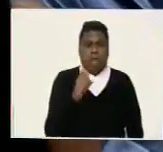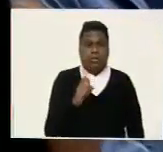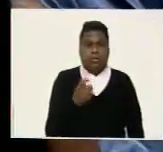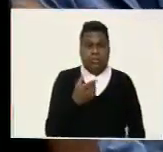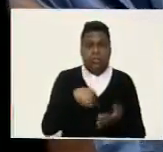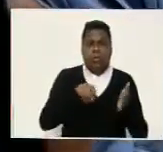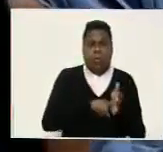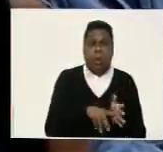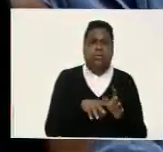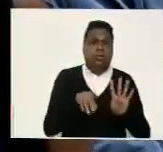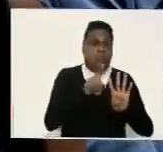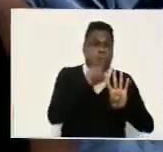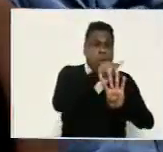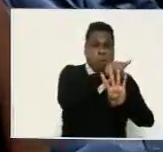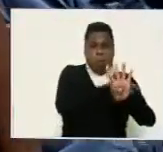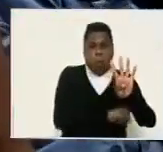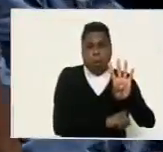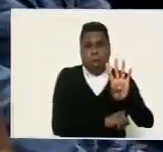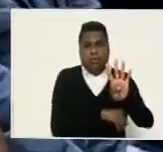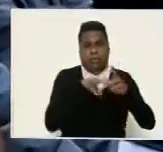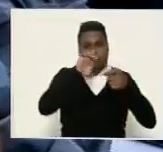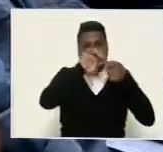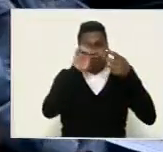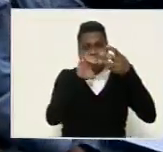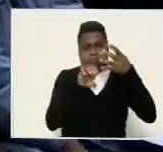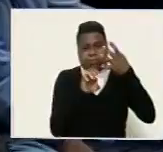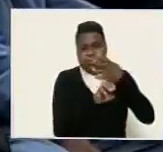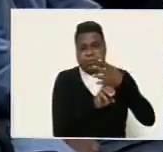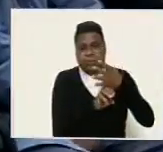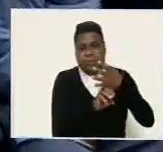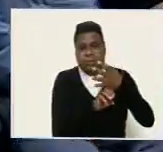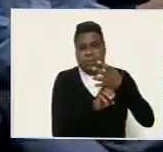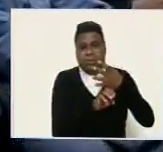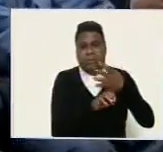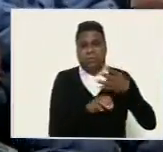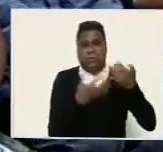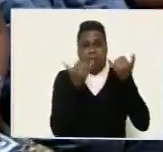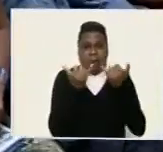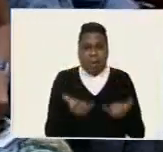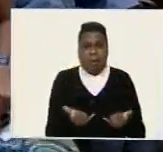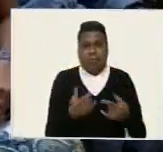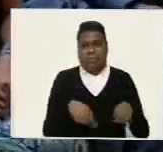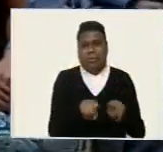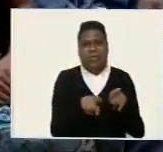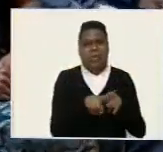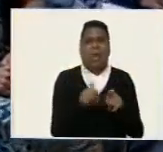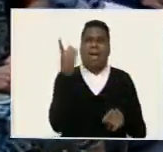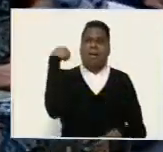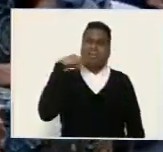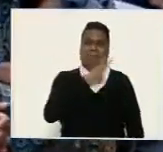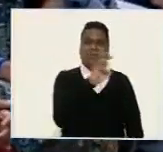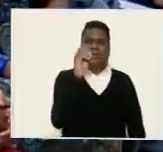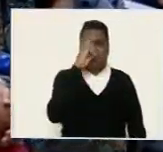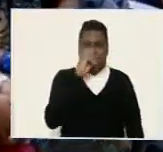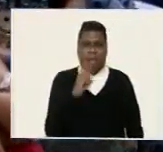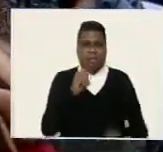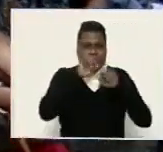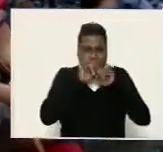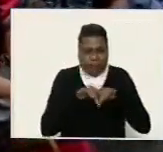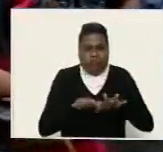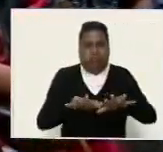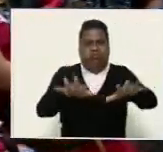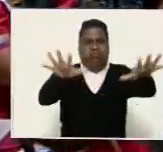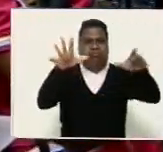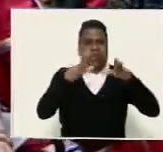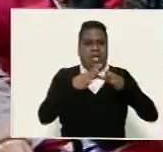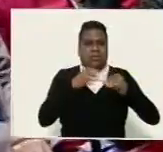esos cuatro elementos o esas cuatro transnacionales enormes, extendidas por todo el territorio de